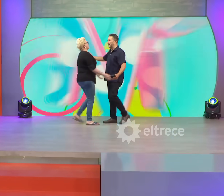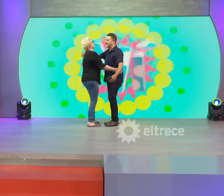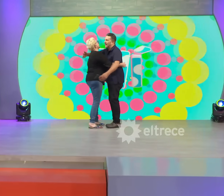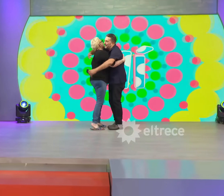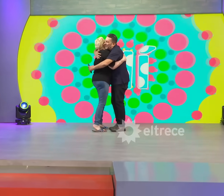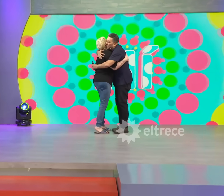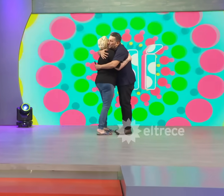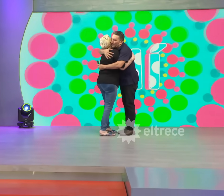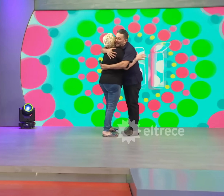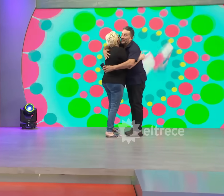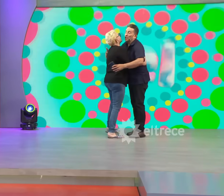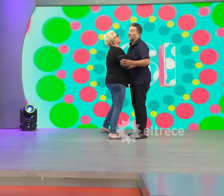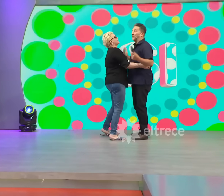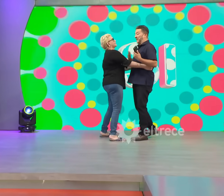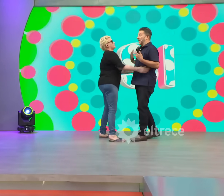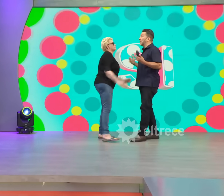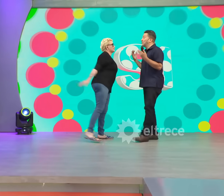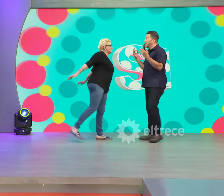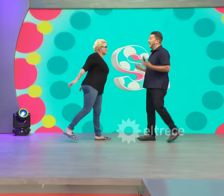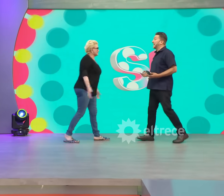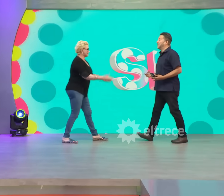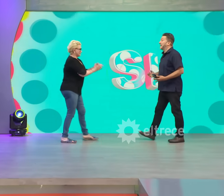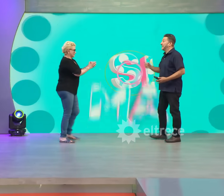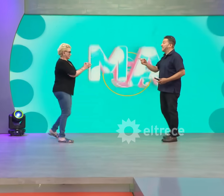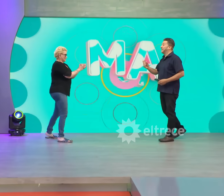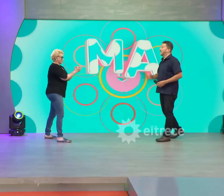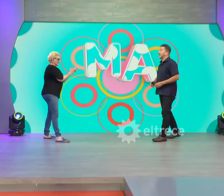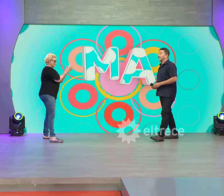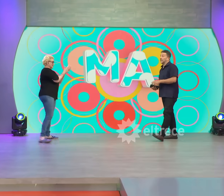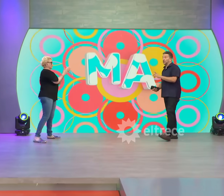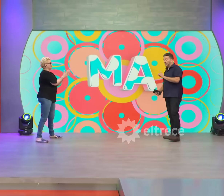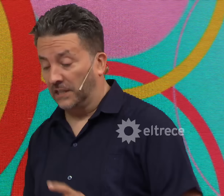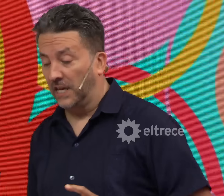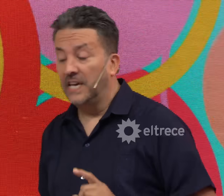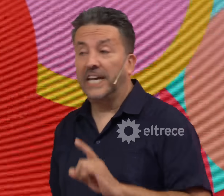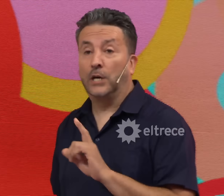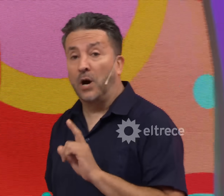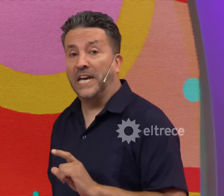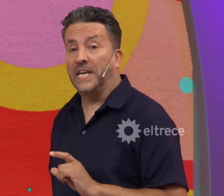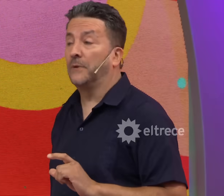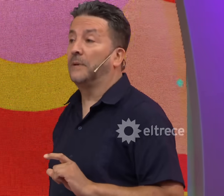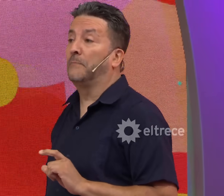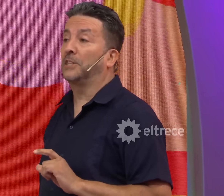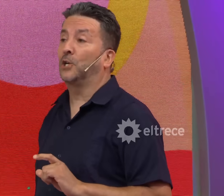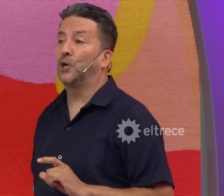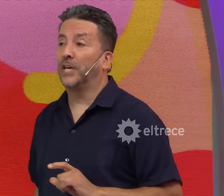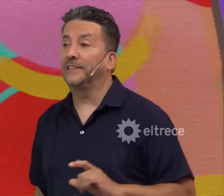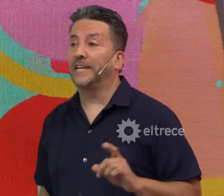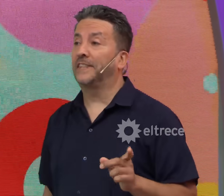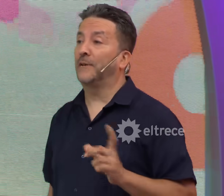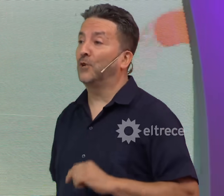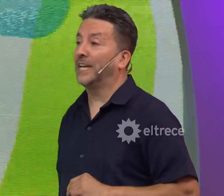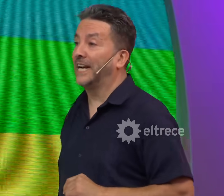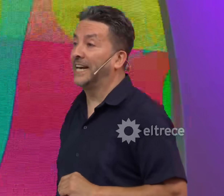panza. Panza, como siempre te hago. Esto significa un gran nivel de empatía. Y quiero decirte que no había nivel empático